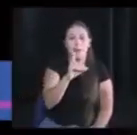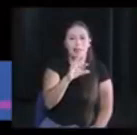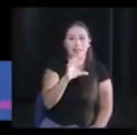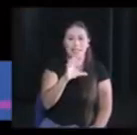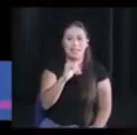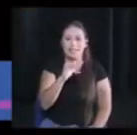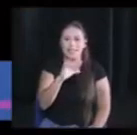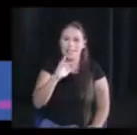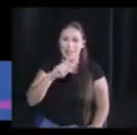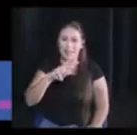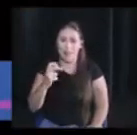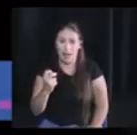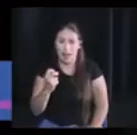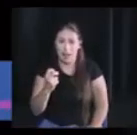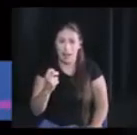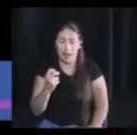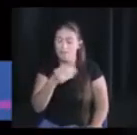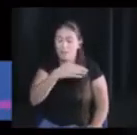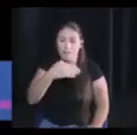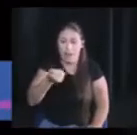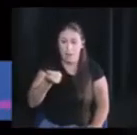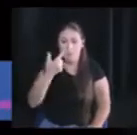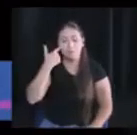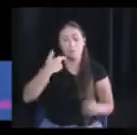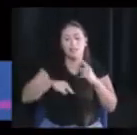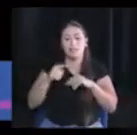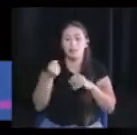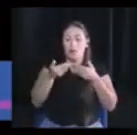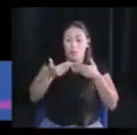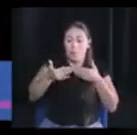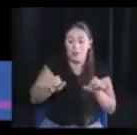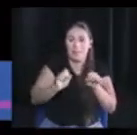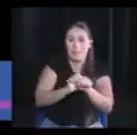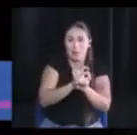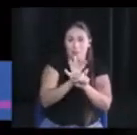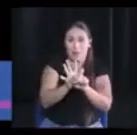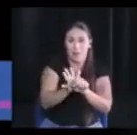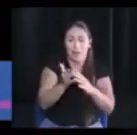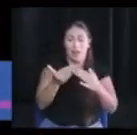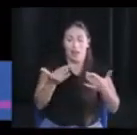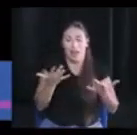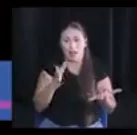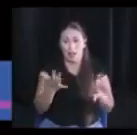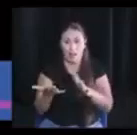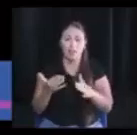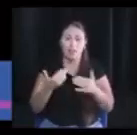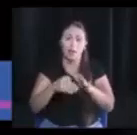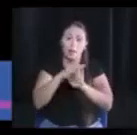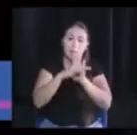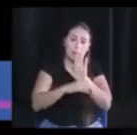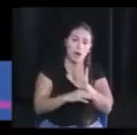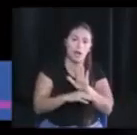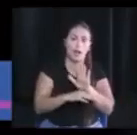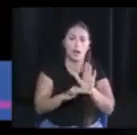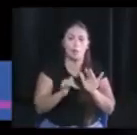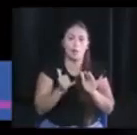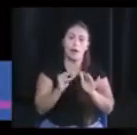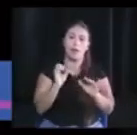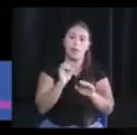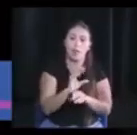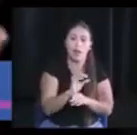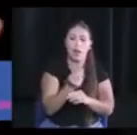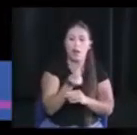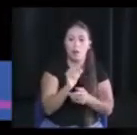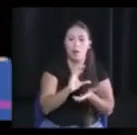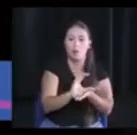Ciencias Básicas, casi que al principio de la pandemia, su expresión local, el programa estaba recibiendo menos dinero